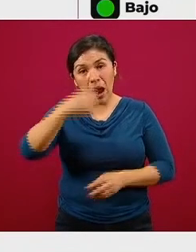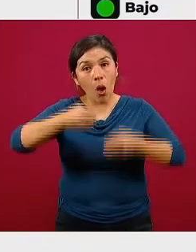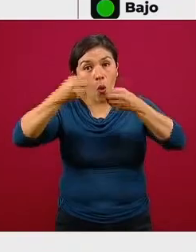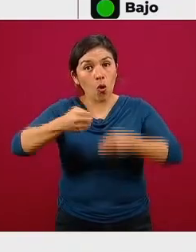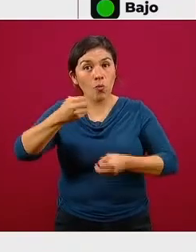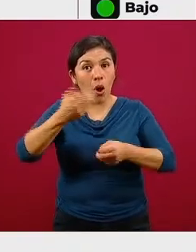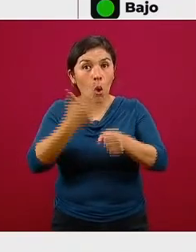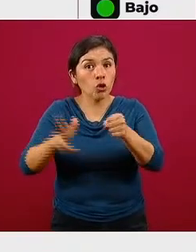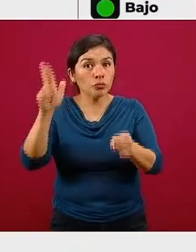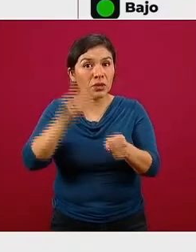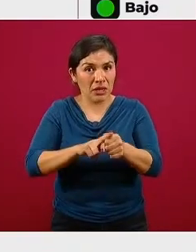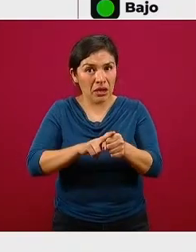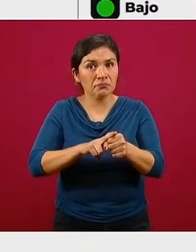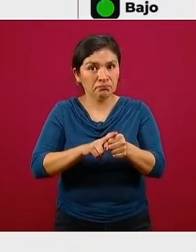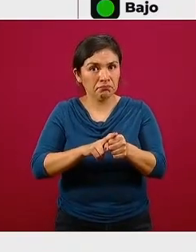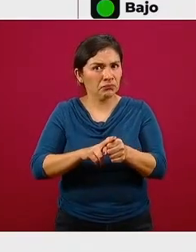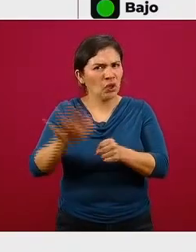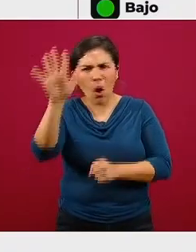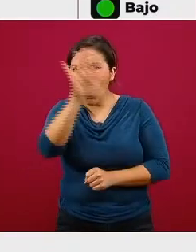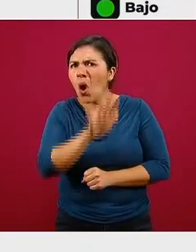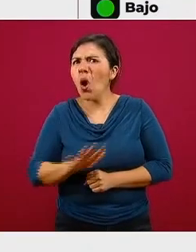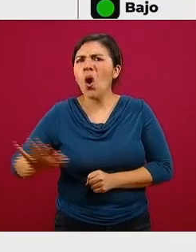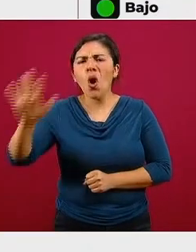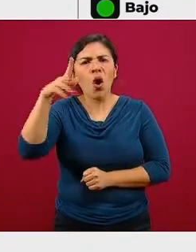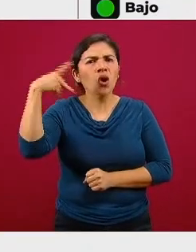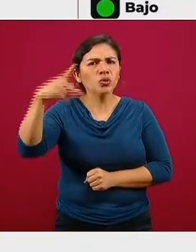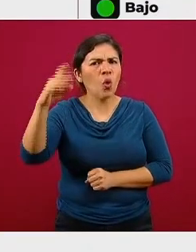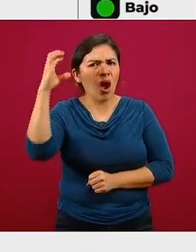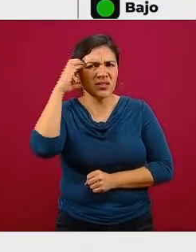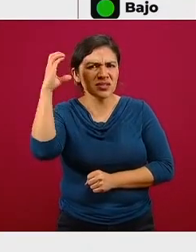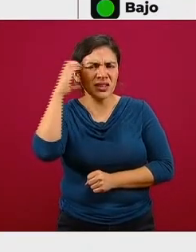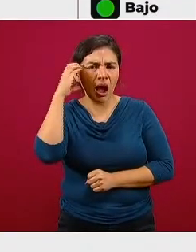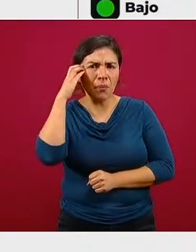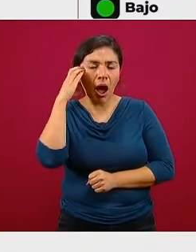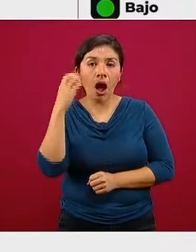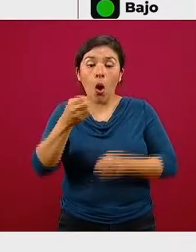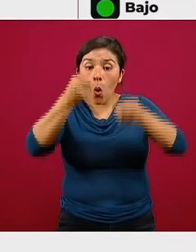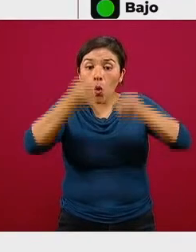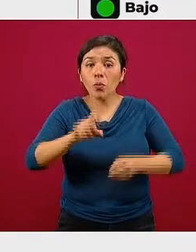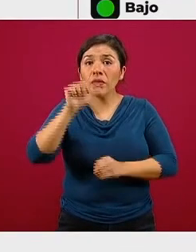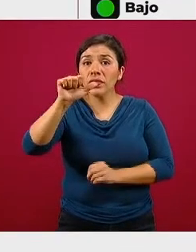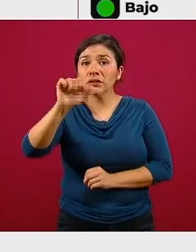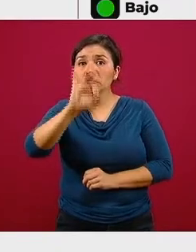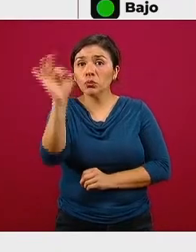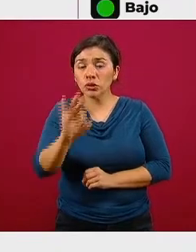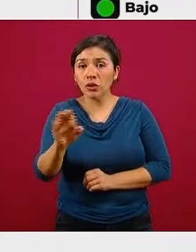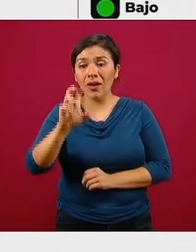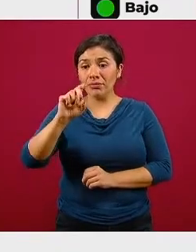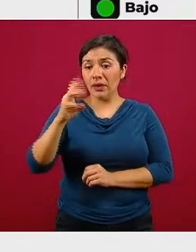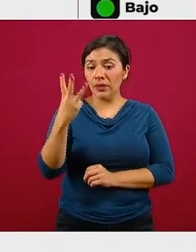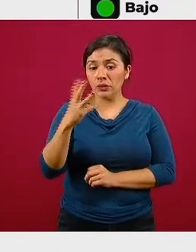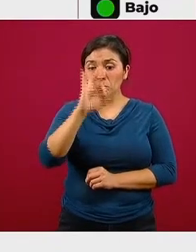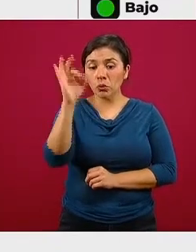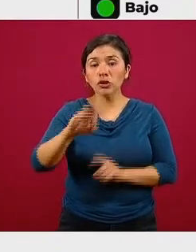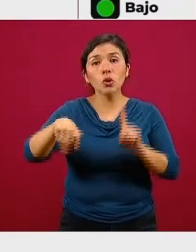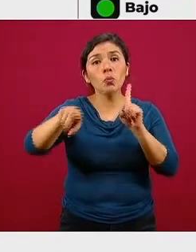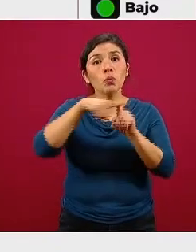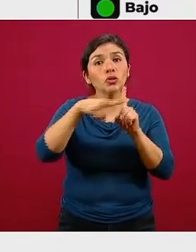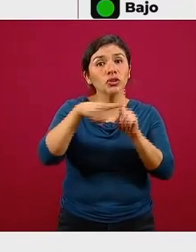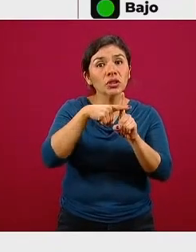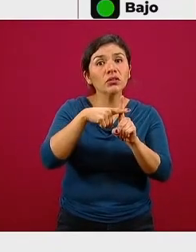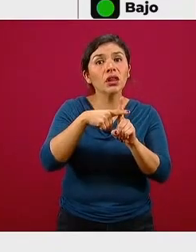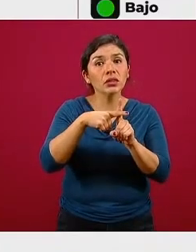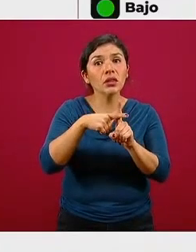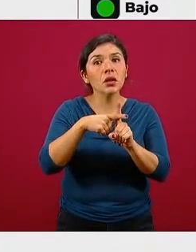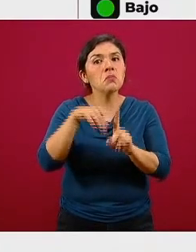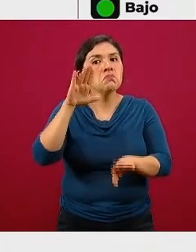ocupación hospitalaria de todas las camas, con un 33% de positividad y sus tendencias